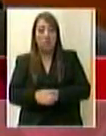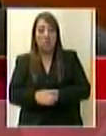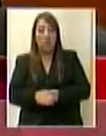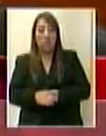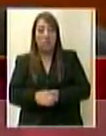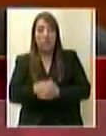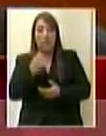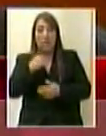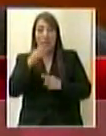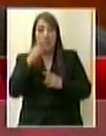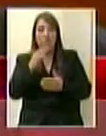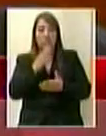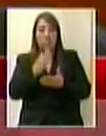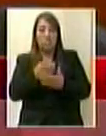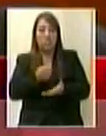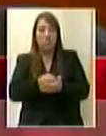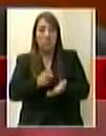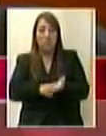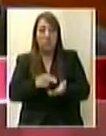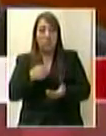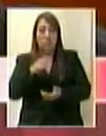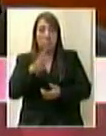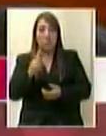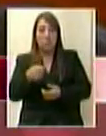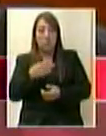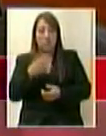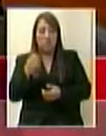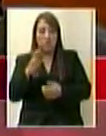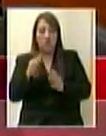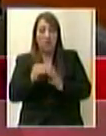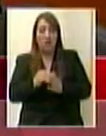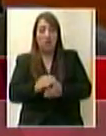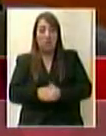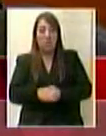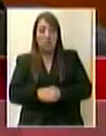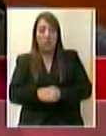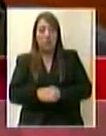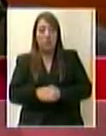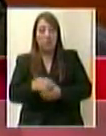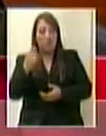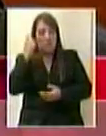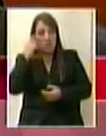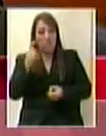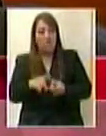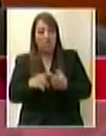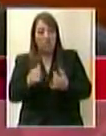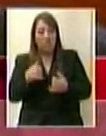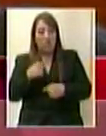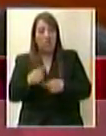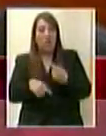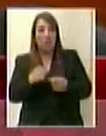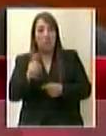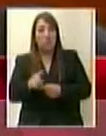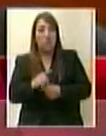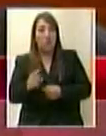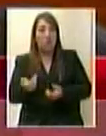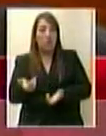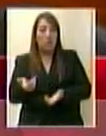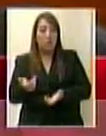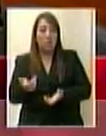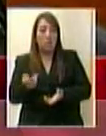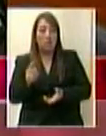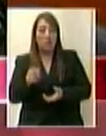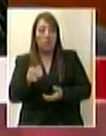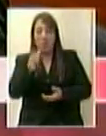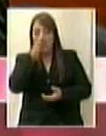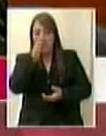vulnerando la situación tributaria porque debe 4400 millones se esté pensando todavía si se le renueva o no se renueva